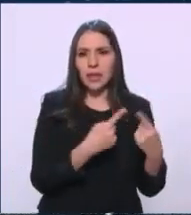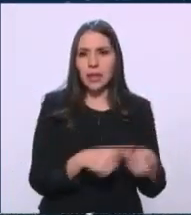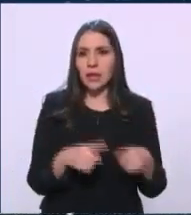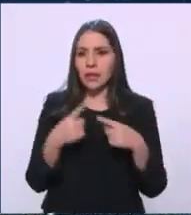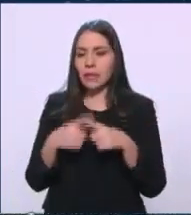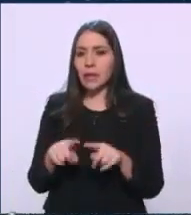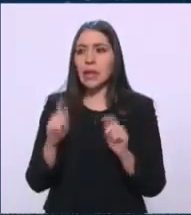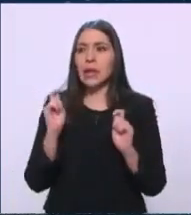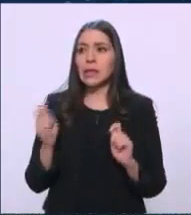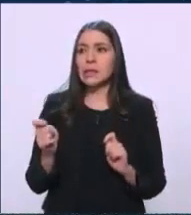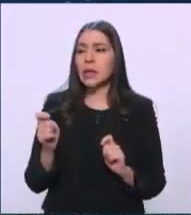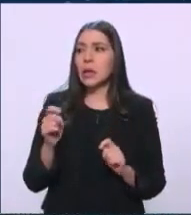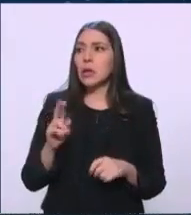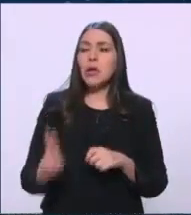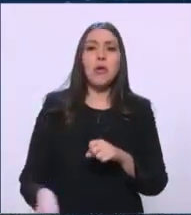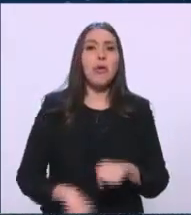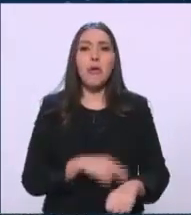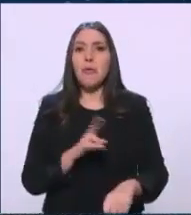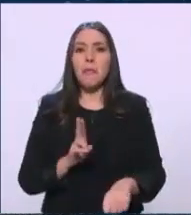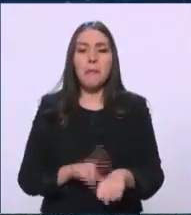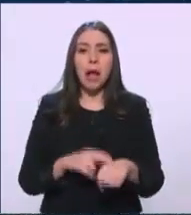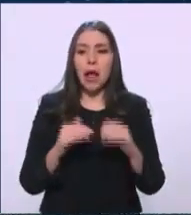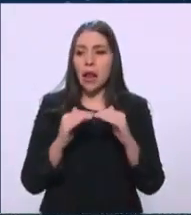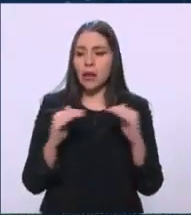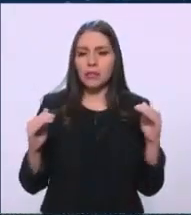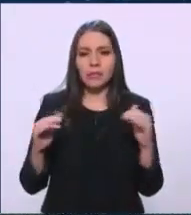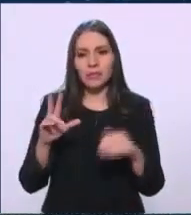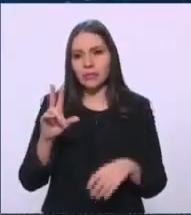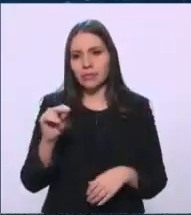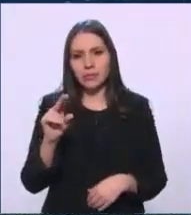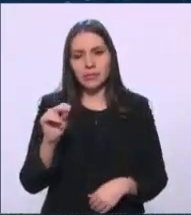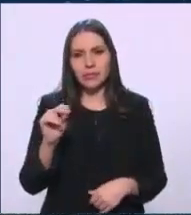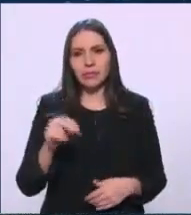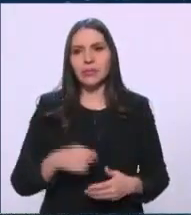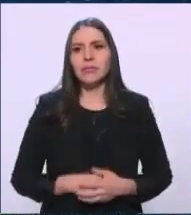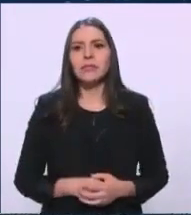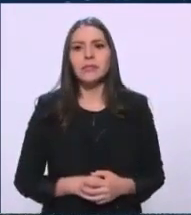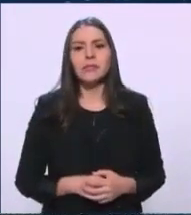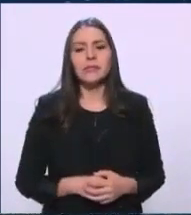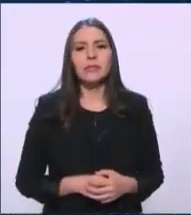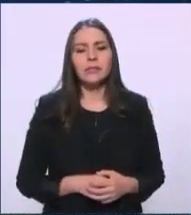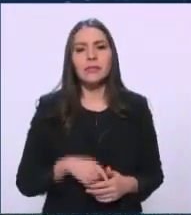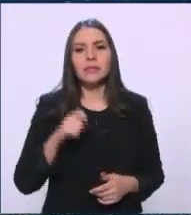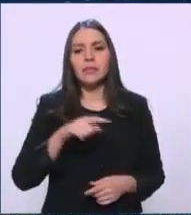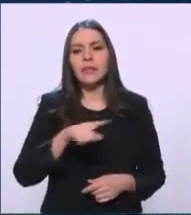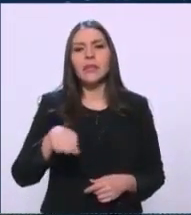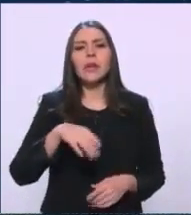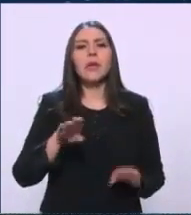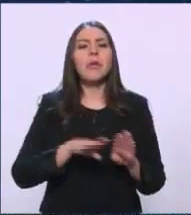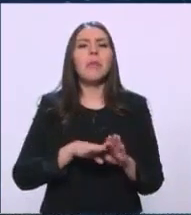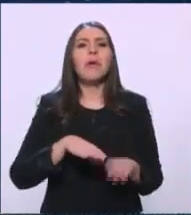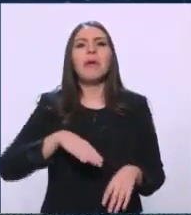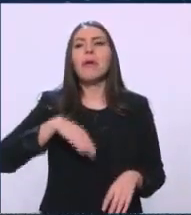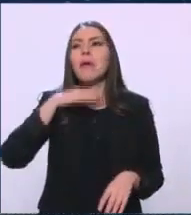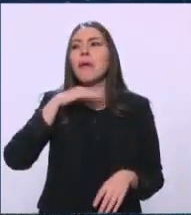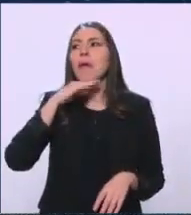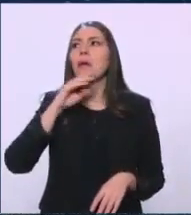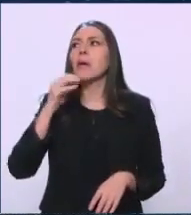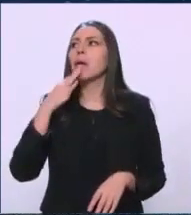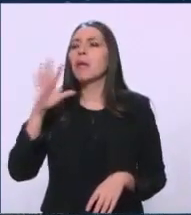son normales, no es un tema que hay que dejar pasar o ignorar, yo